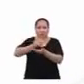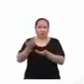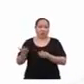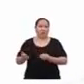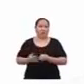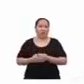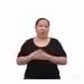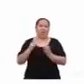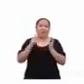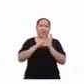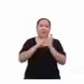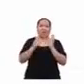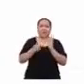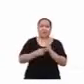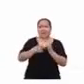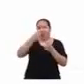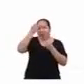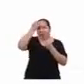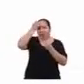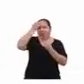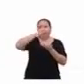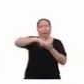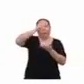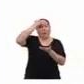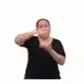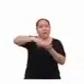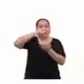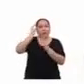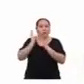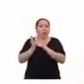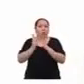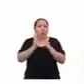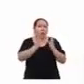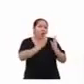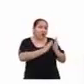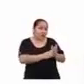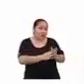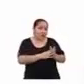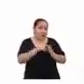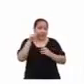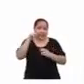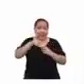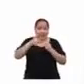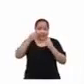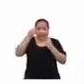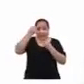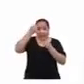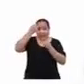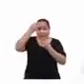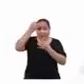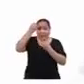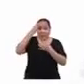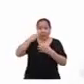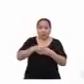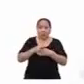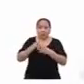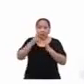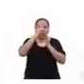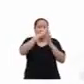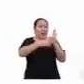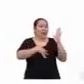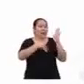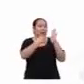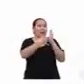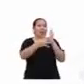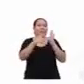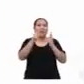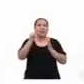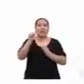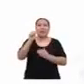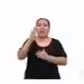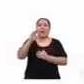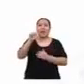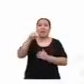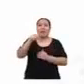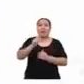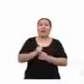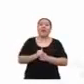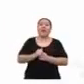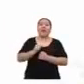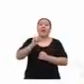decir, aprenderemos a organizar los datos en tablas de frecuencias, de acuerdo al tipo de variable.